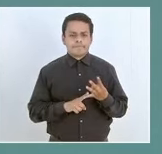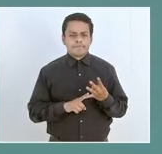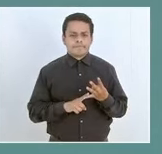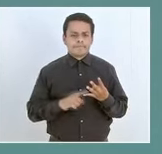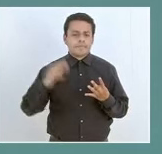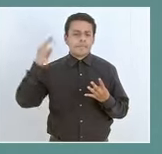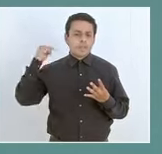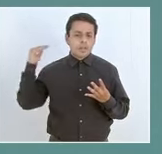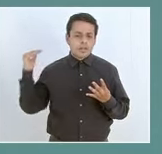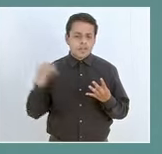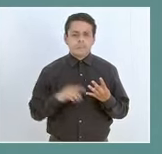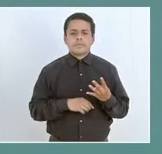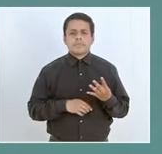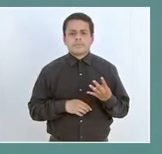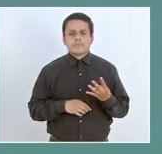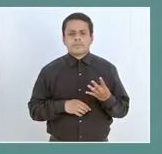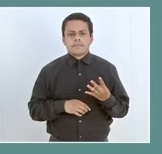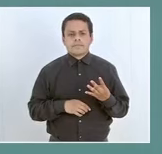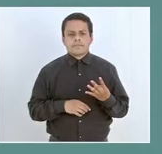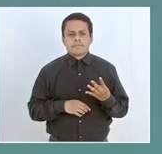Michoacán,